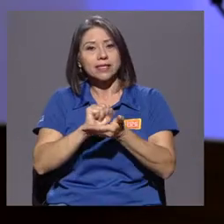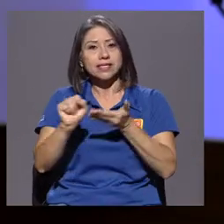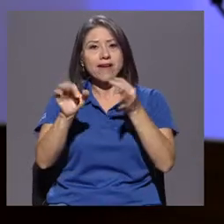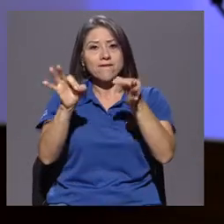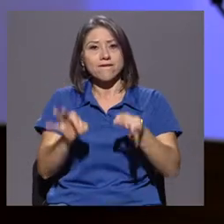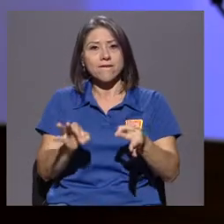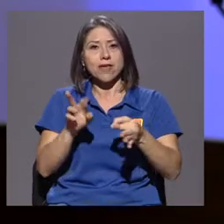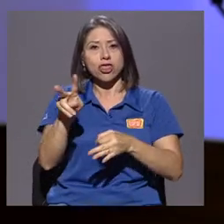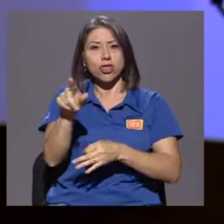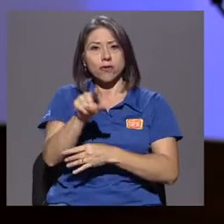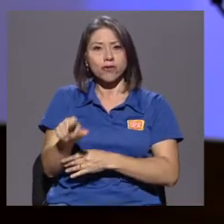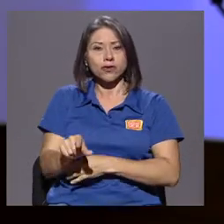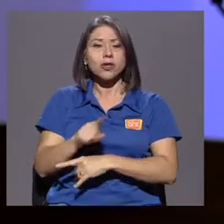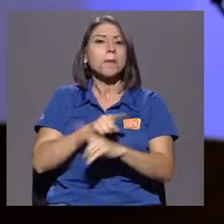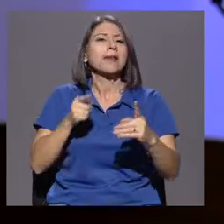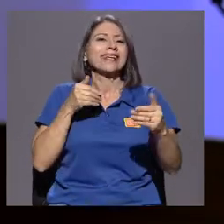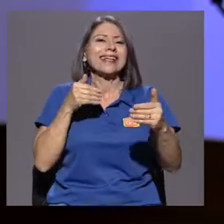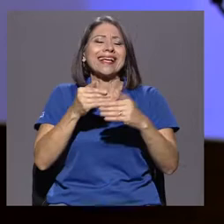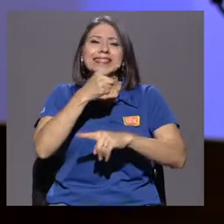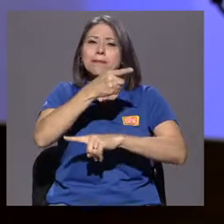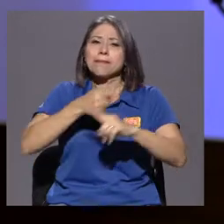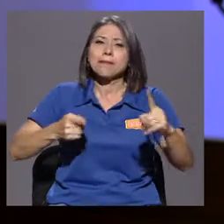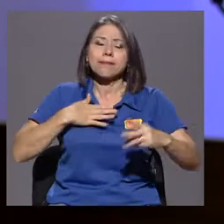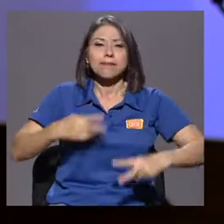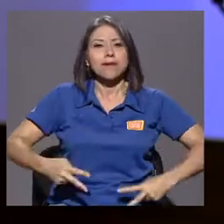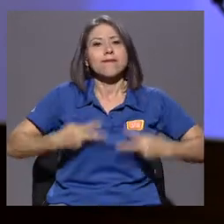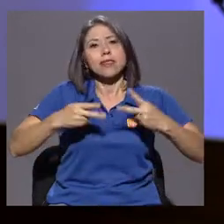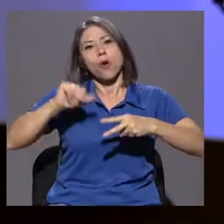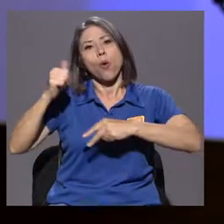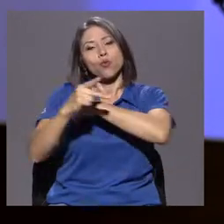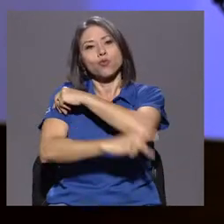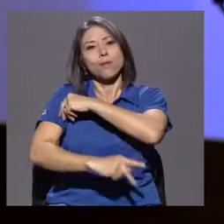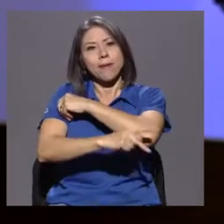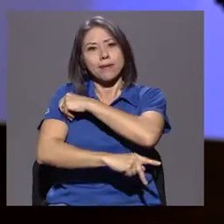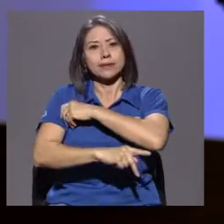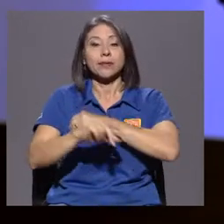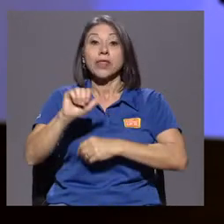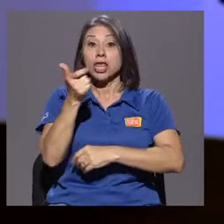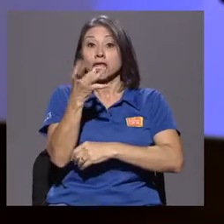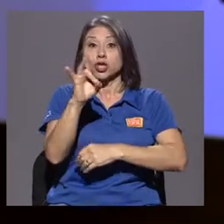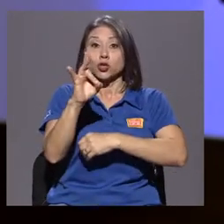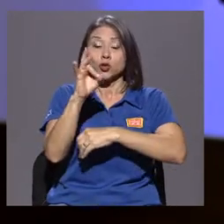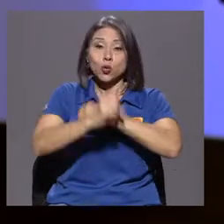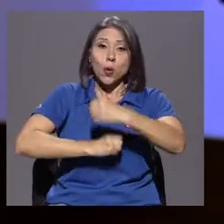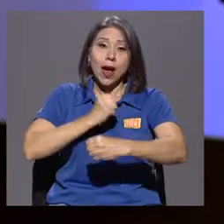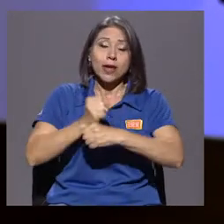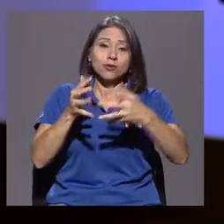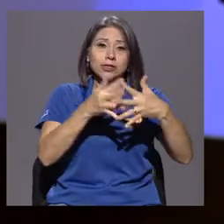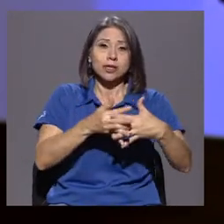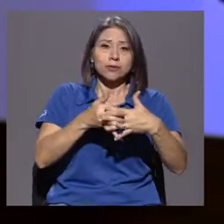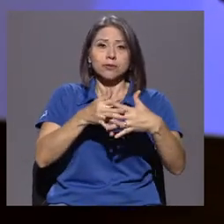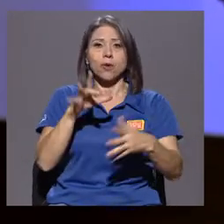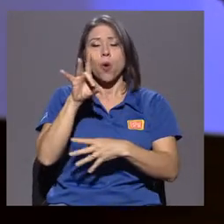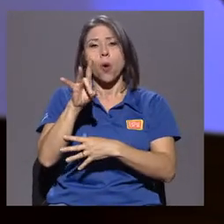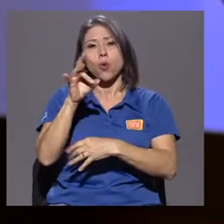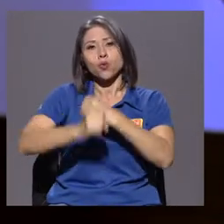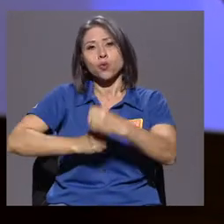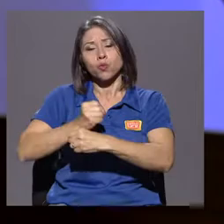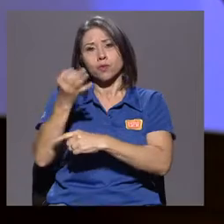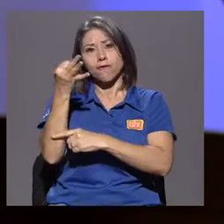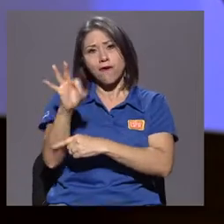la casi la mitad de mi vida la he pasado en el exterior pase 18 años en los eeuu base ocho años en francia